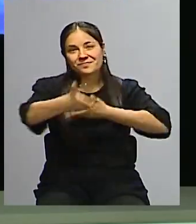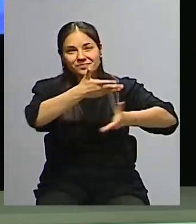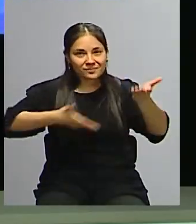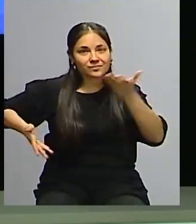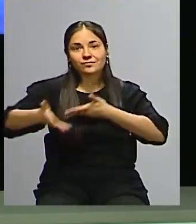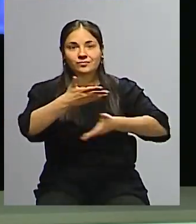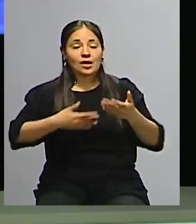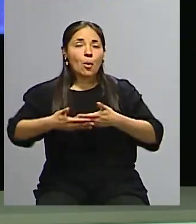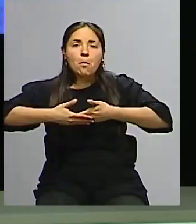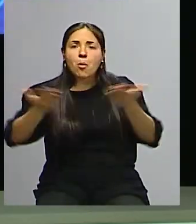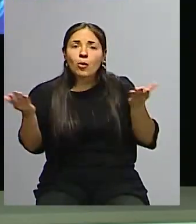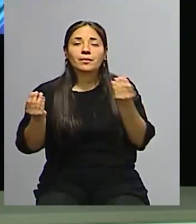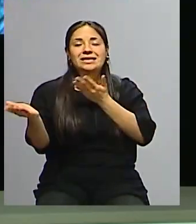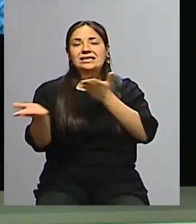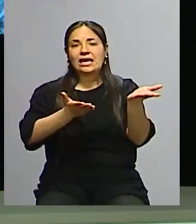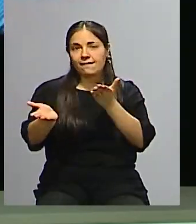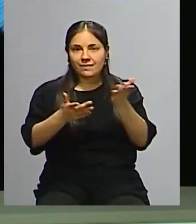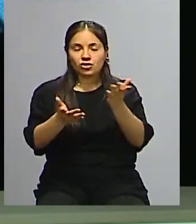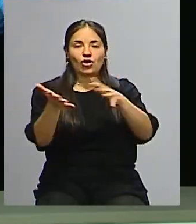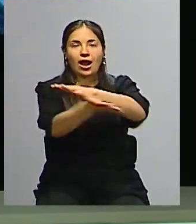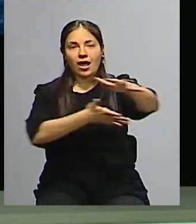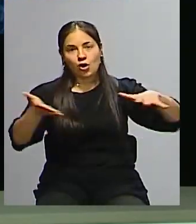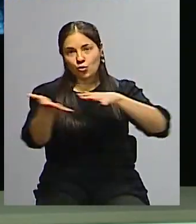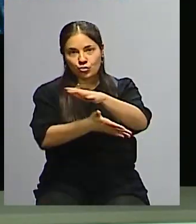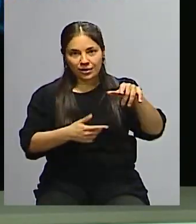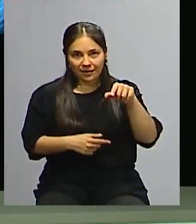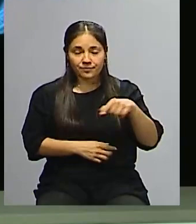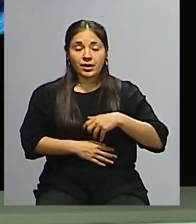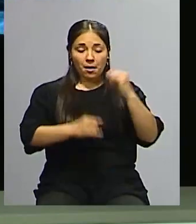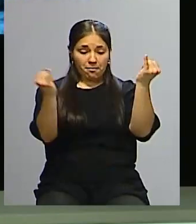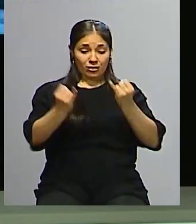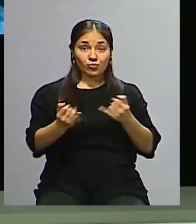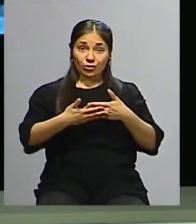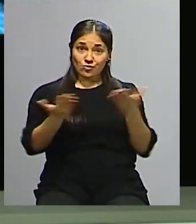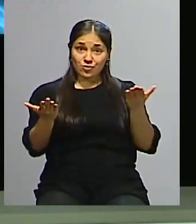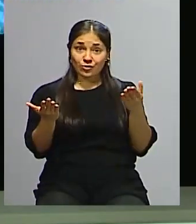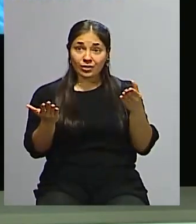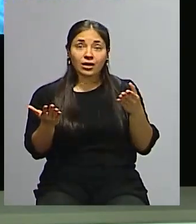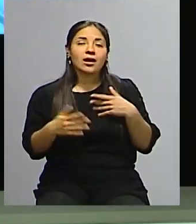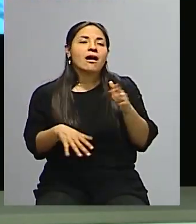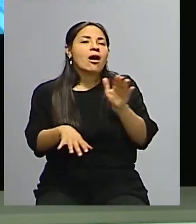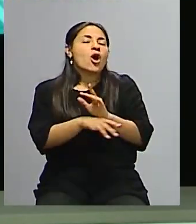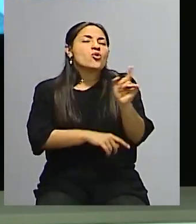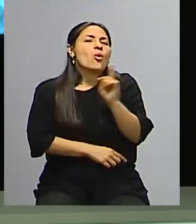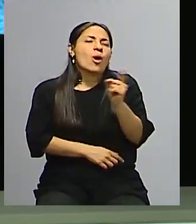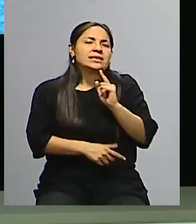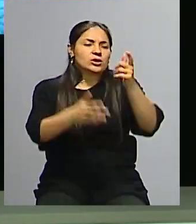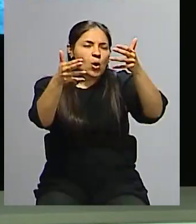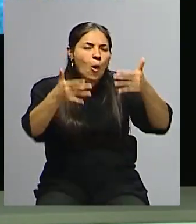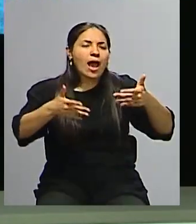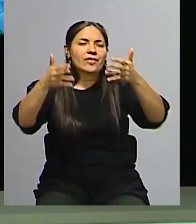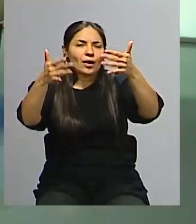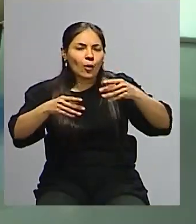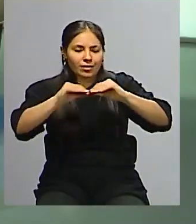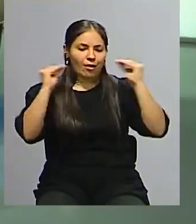hace pública para prestar servicio a ese público. Entonces el presupuesto público debería verse no como un esquema de cuentas que tiene que cerrar,